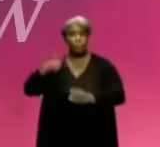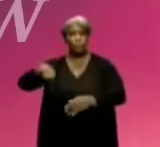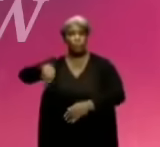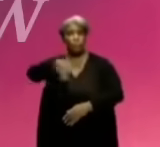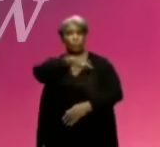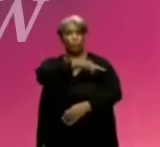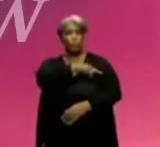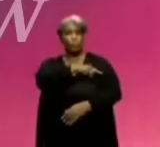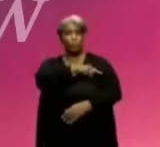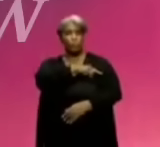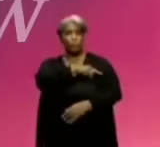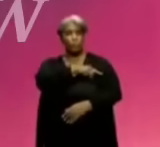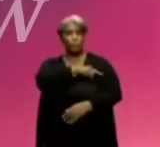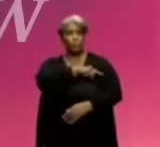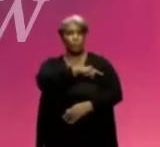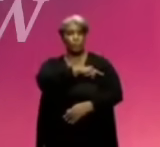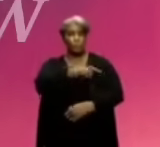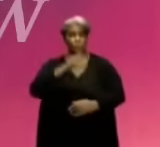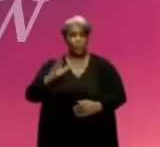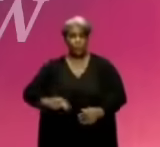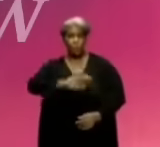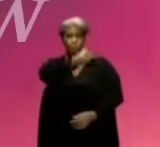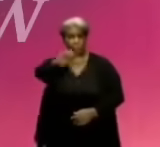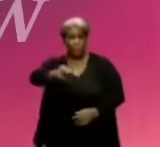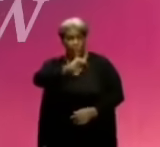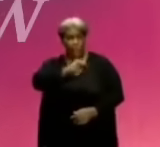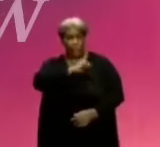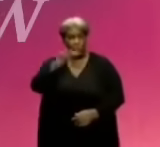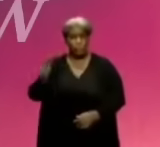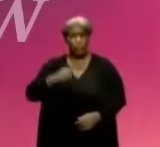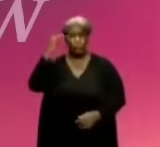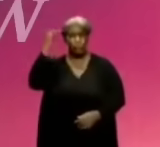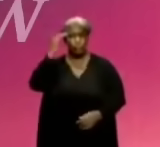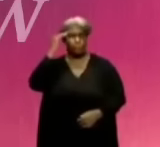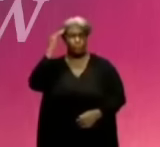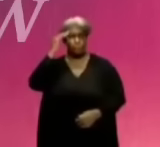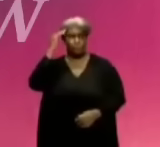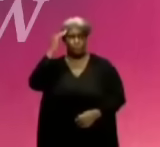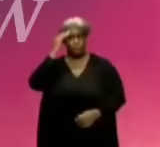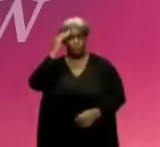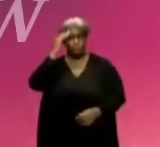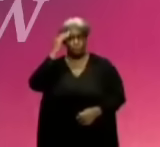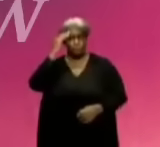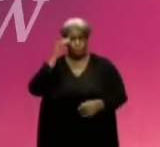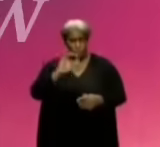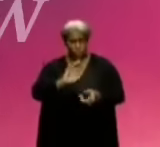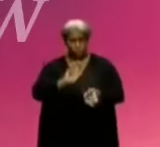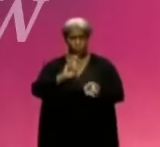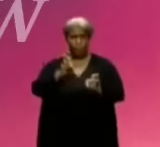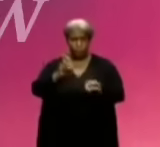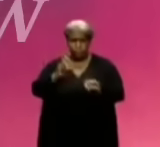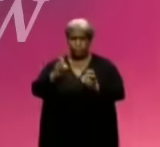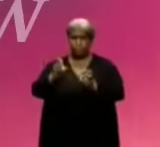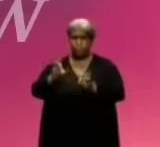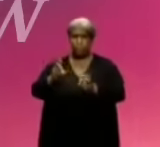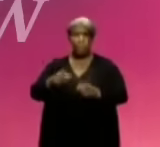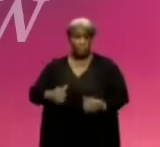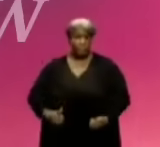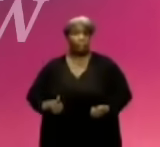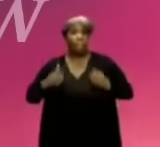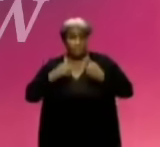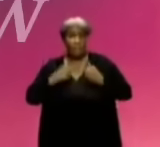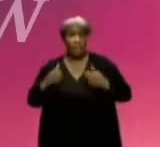otro nivel de actitud a las personas, de que sí, en la vida, señores,